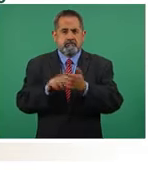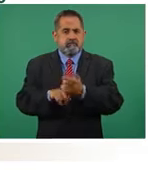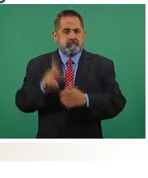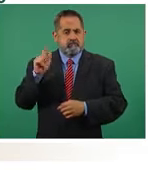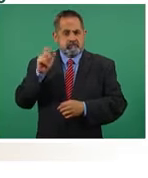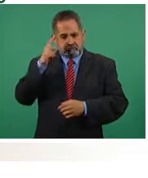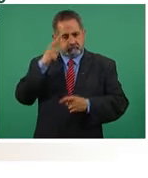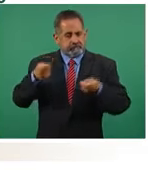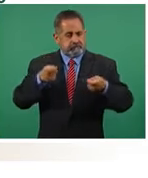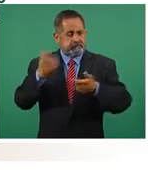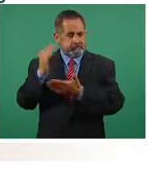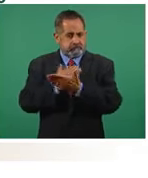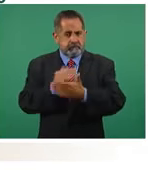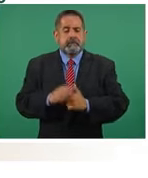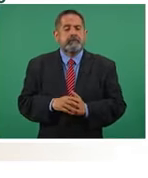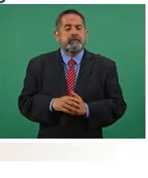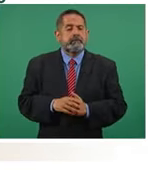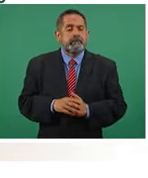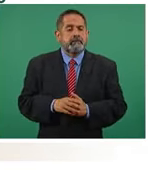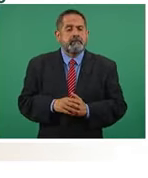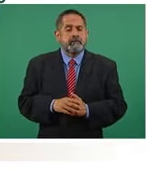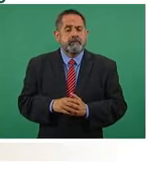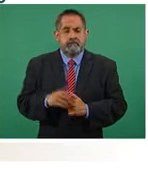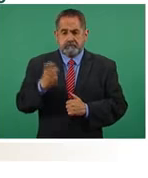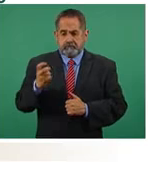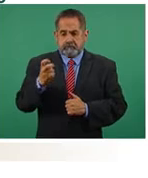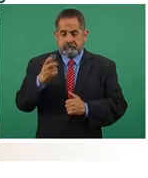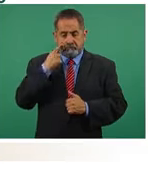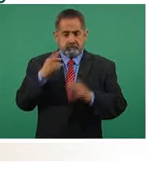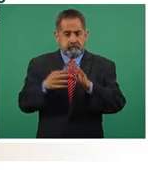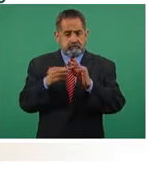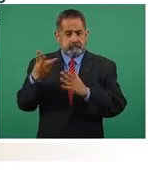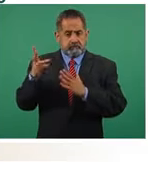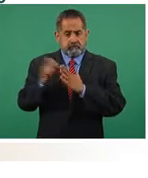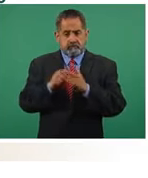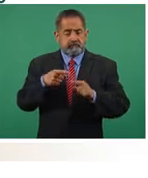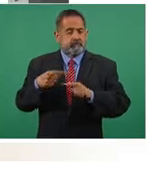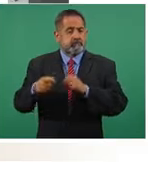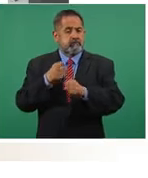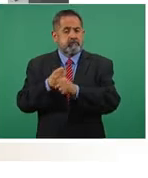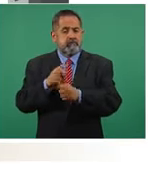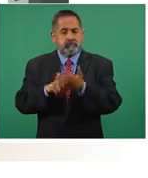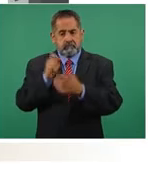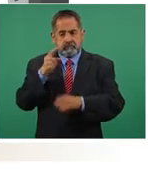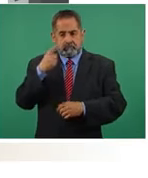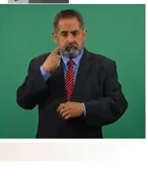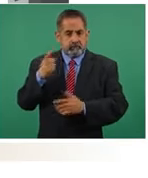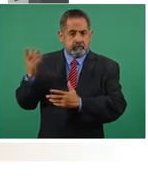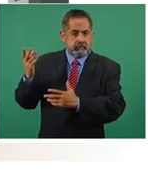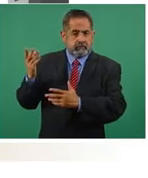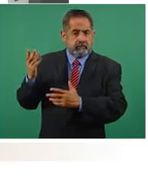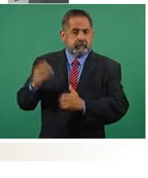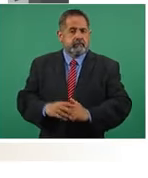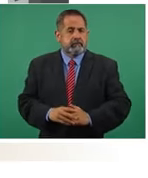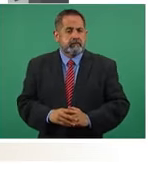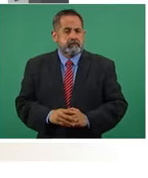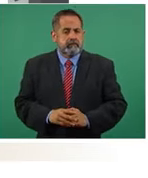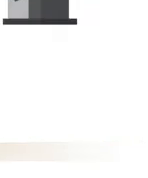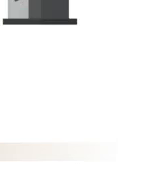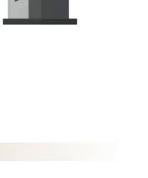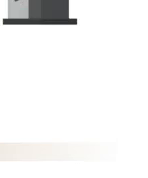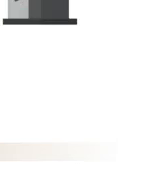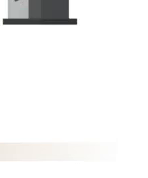contra este delito. Tan solo estos tres primeros meses de 2021, las labores de disuasión a la